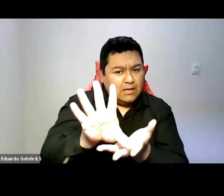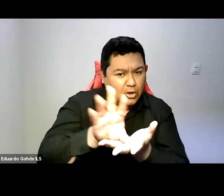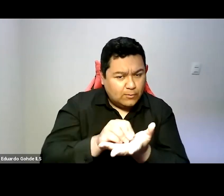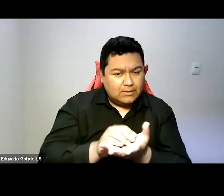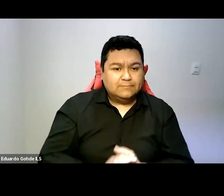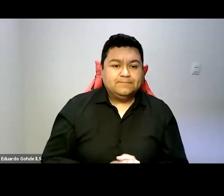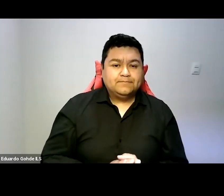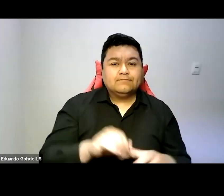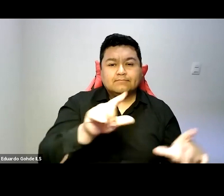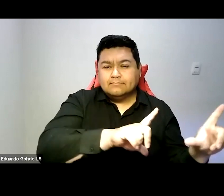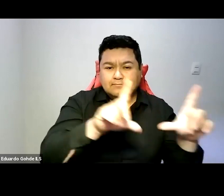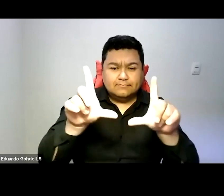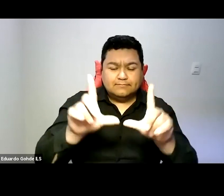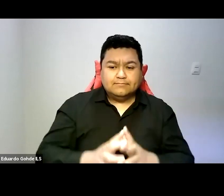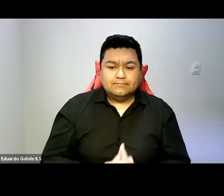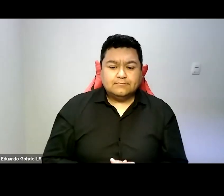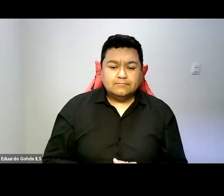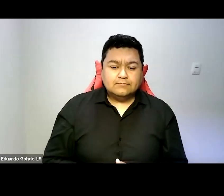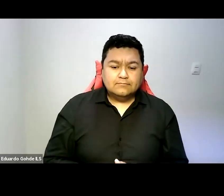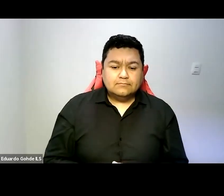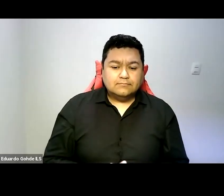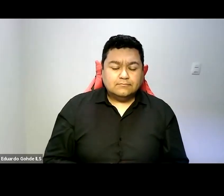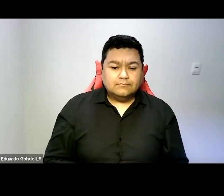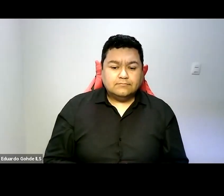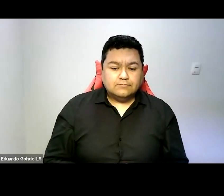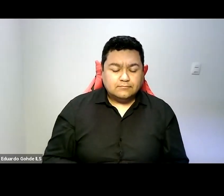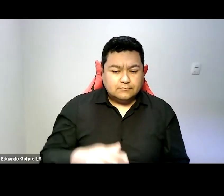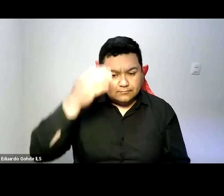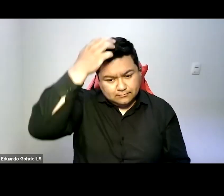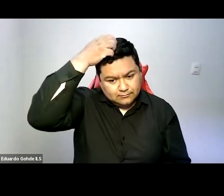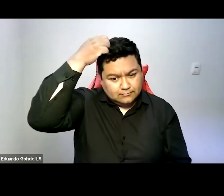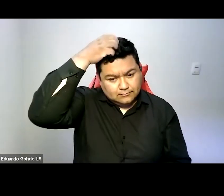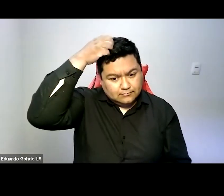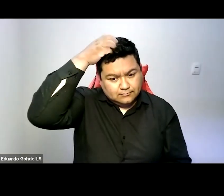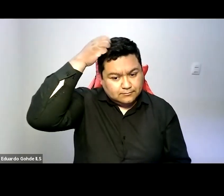compartirles pantalla para dar esta conferencia. Esperen que la encuentre.